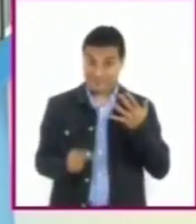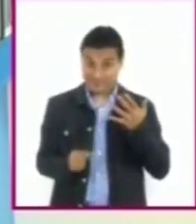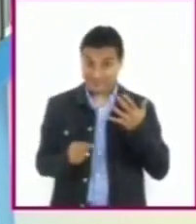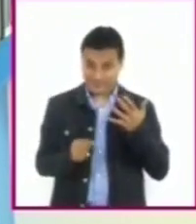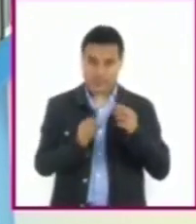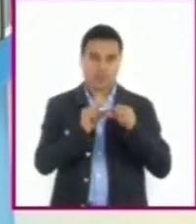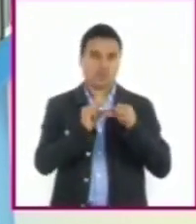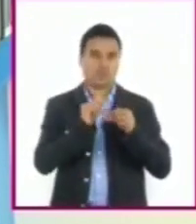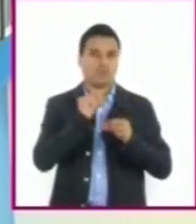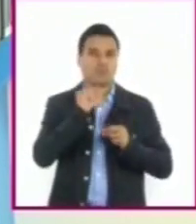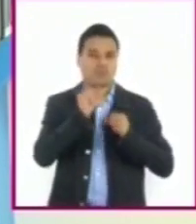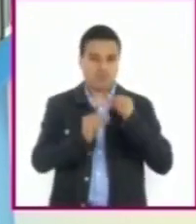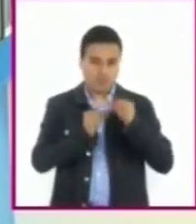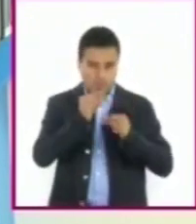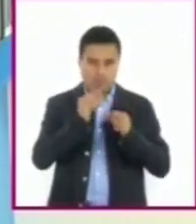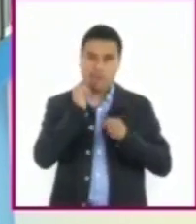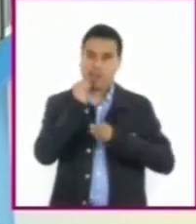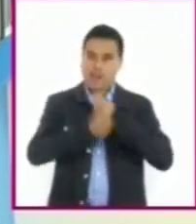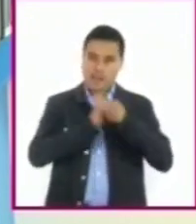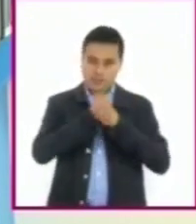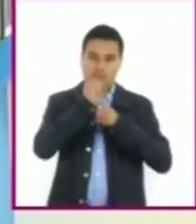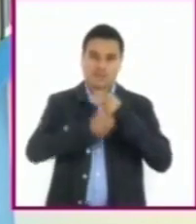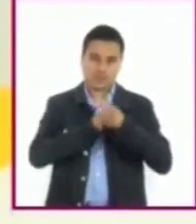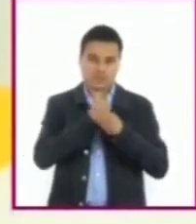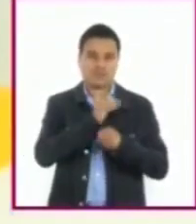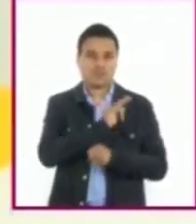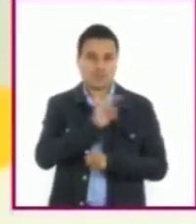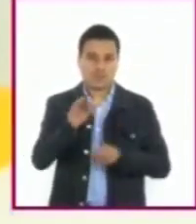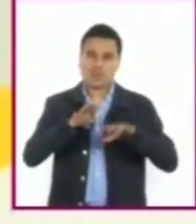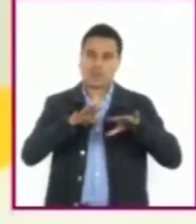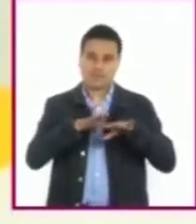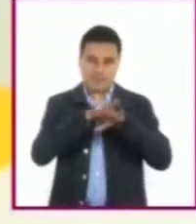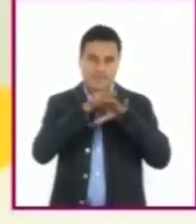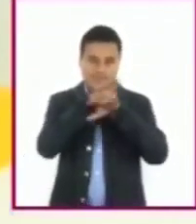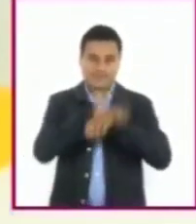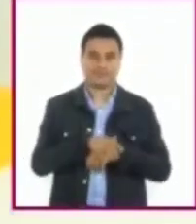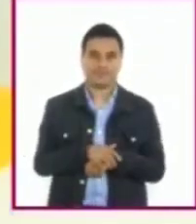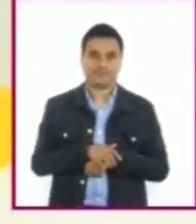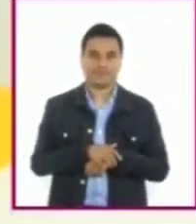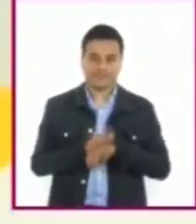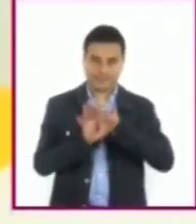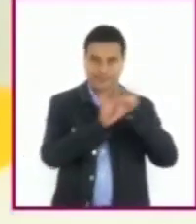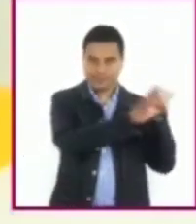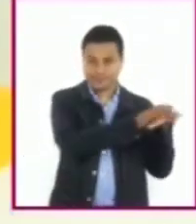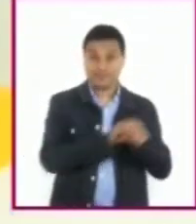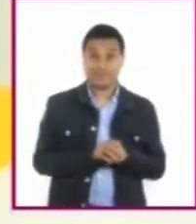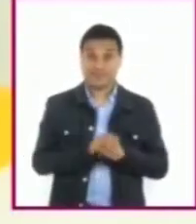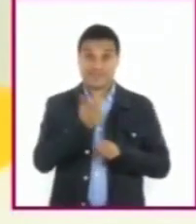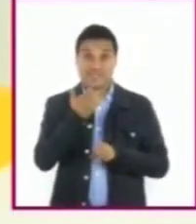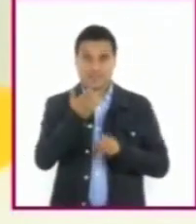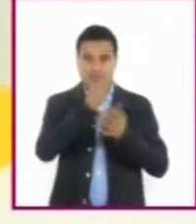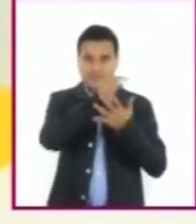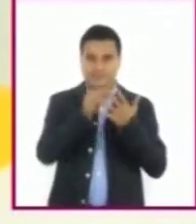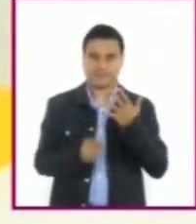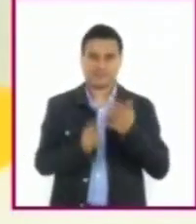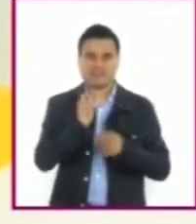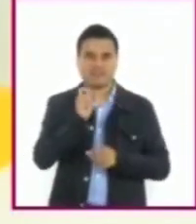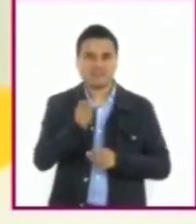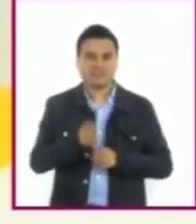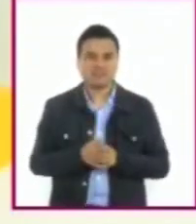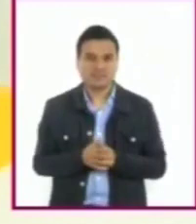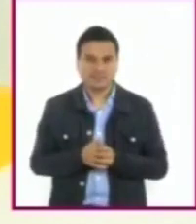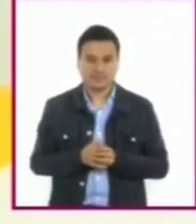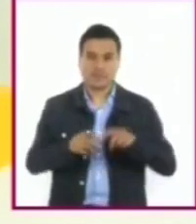van desarrollando a lo largo del tiempo. El componente económico incluye todas las actividades productivas